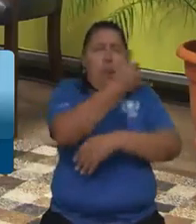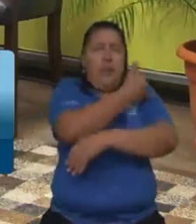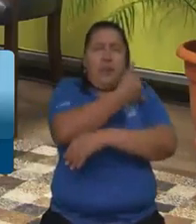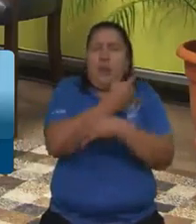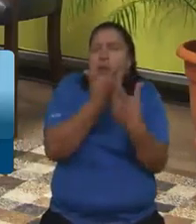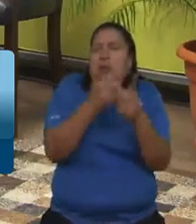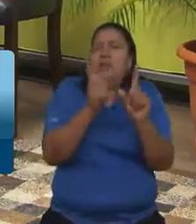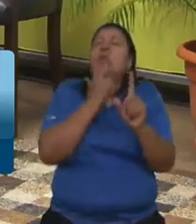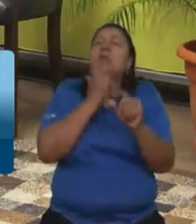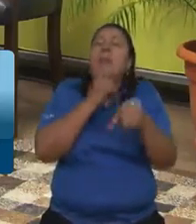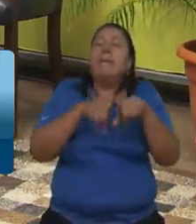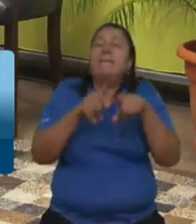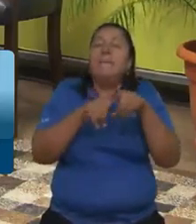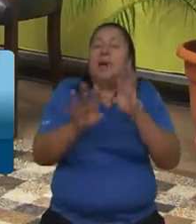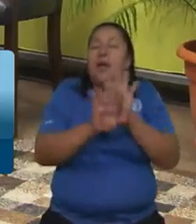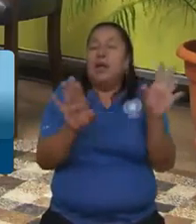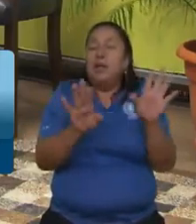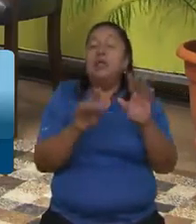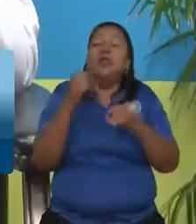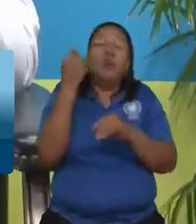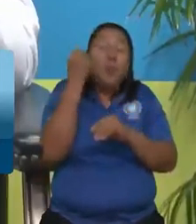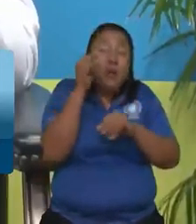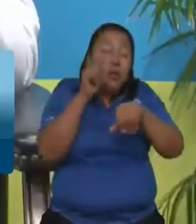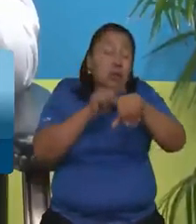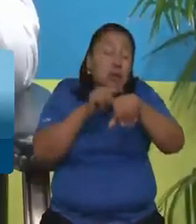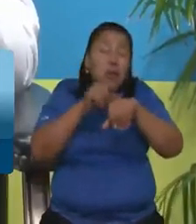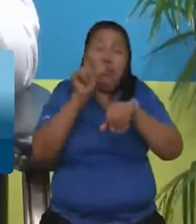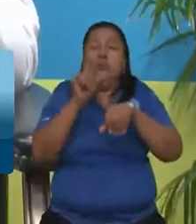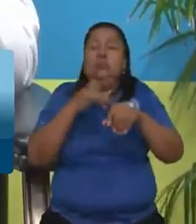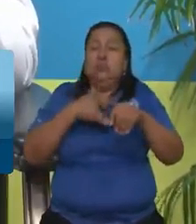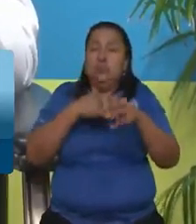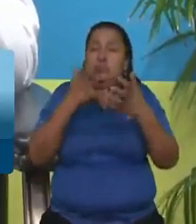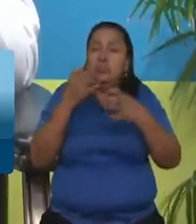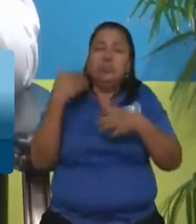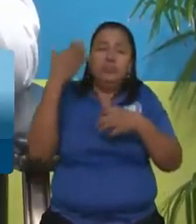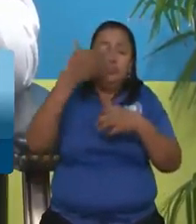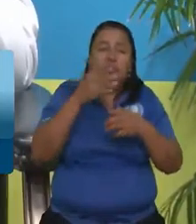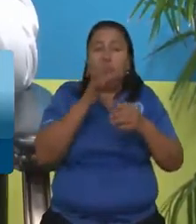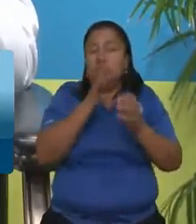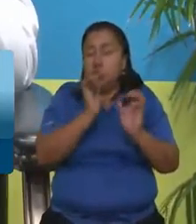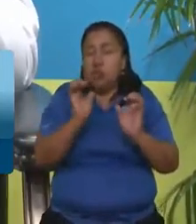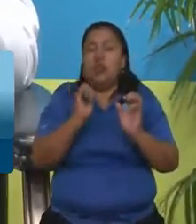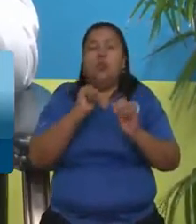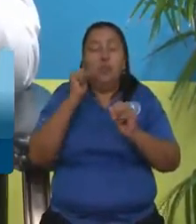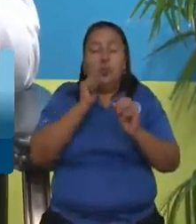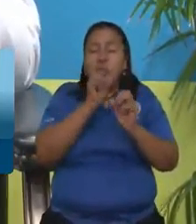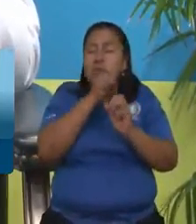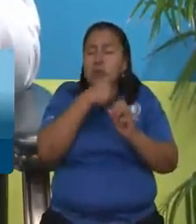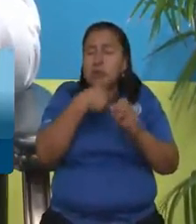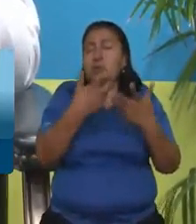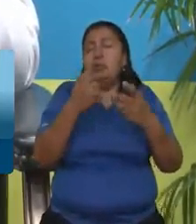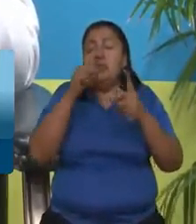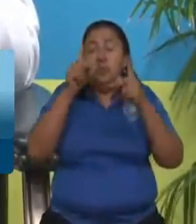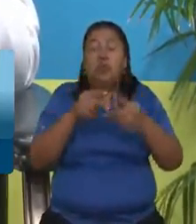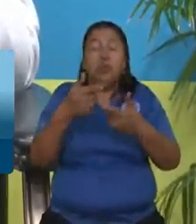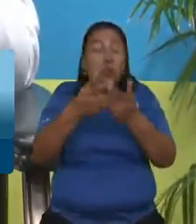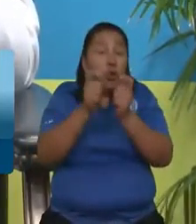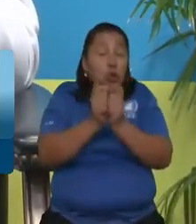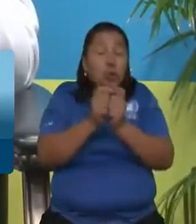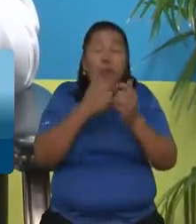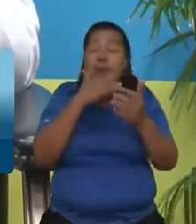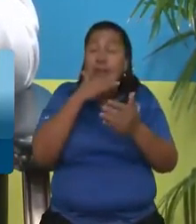el oído. Así es. O algún dolor en la garganta. Y no tienen que tener la excusa de que, no tengo dinero. Pues el hospital